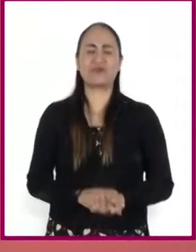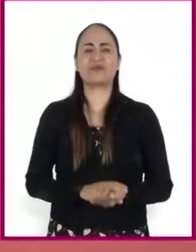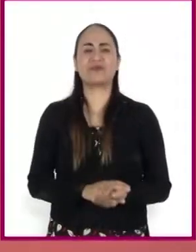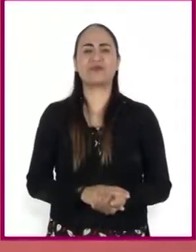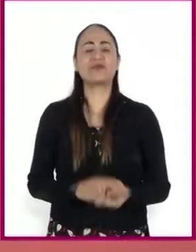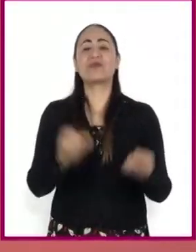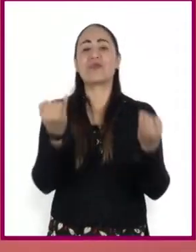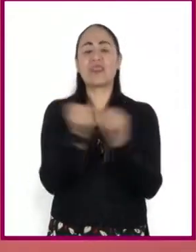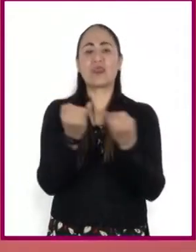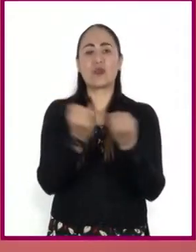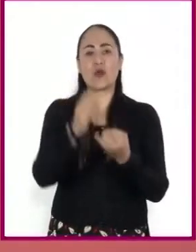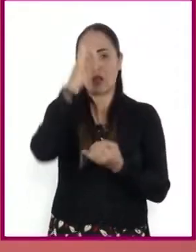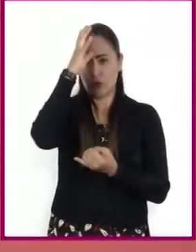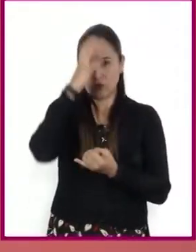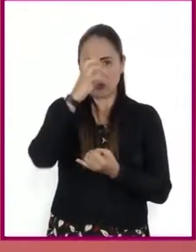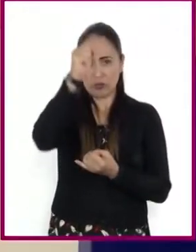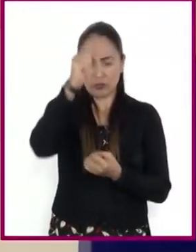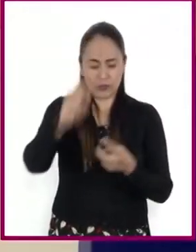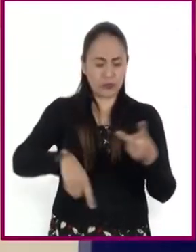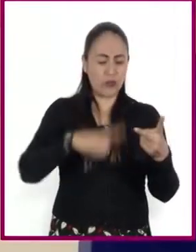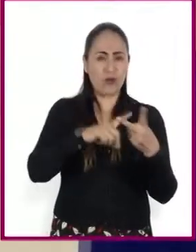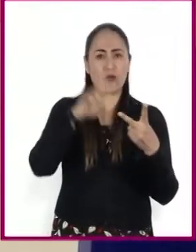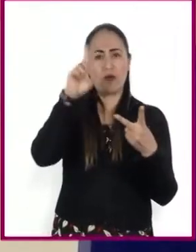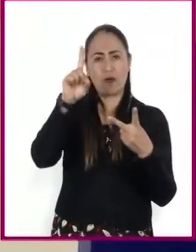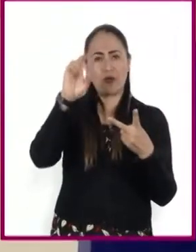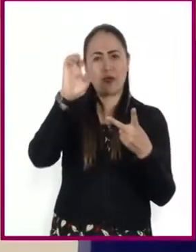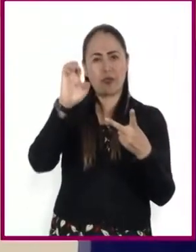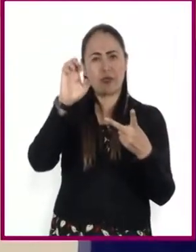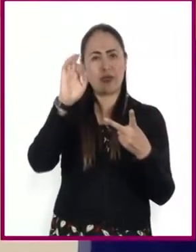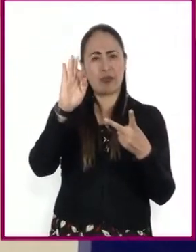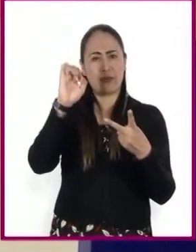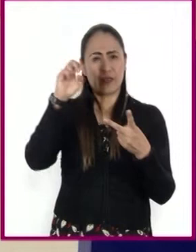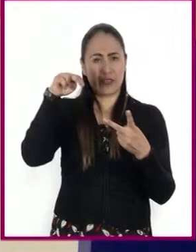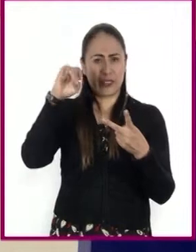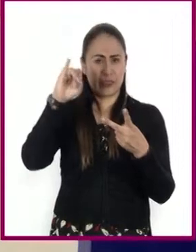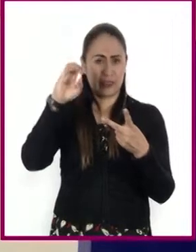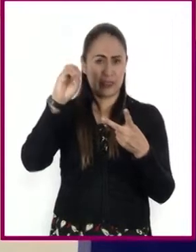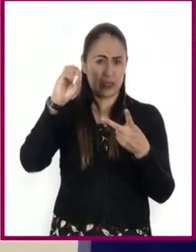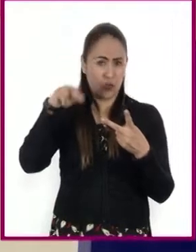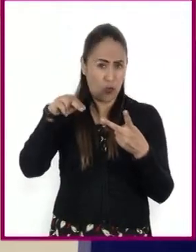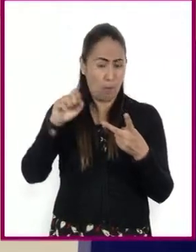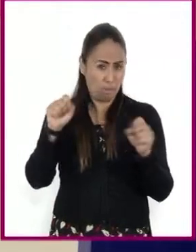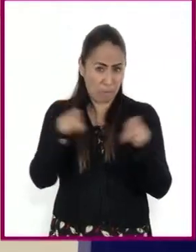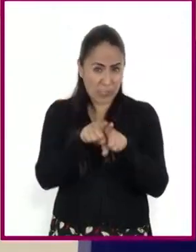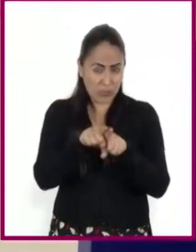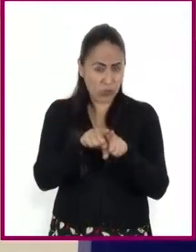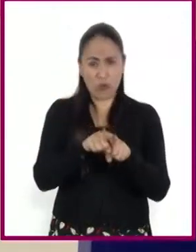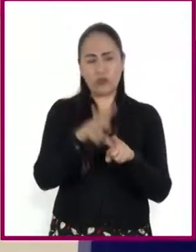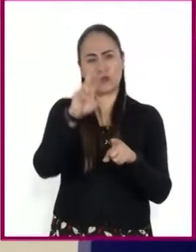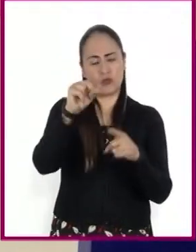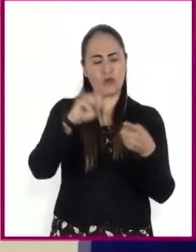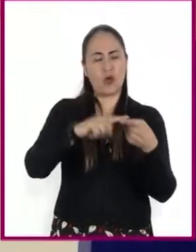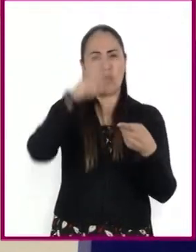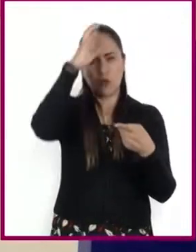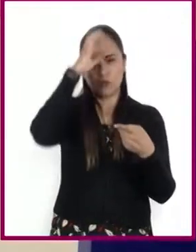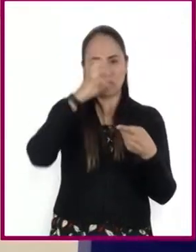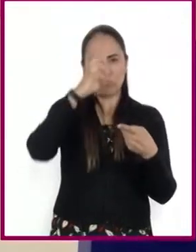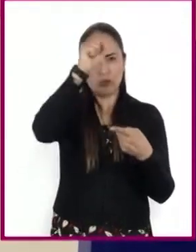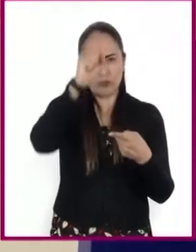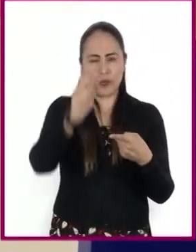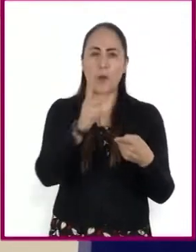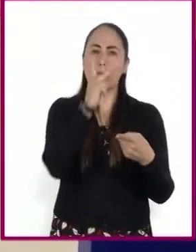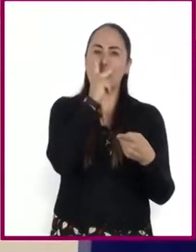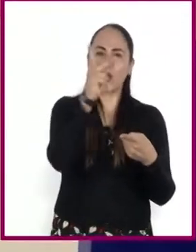una definición y un concepto no son lo mismo. Un concepto es la representación mental que se enlaza a una